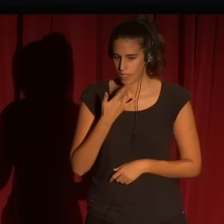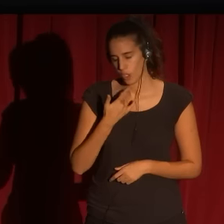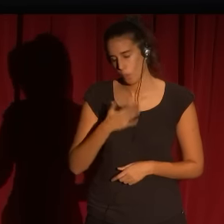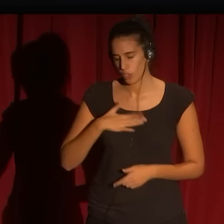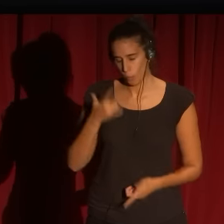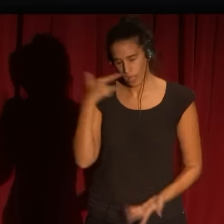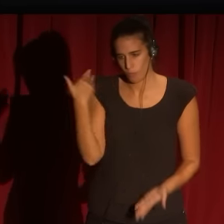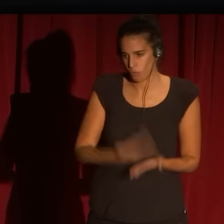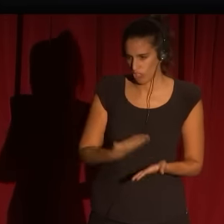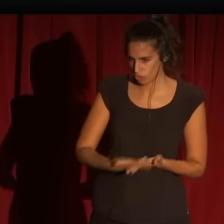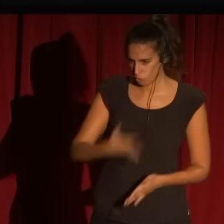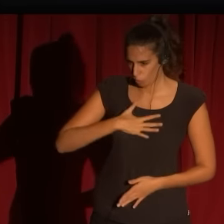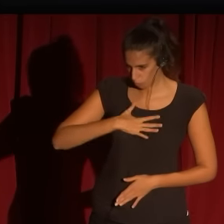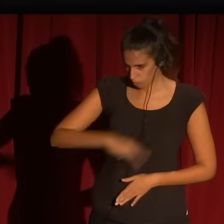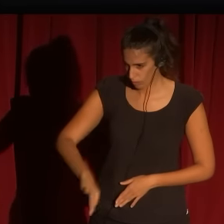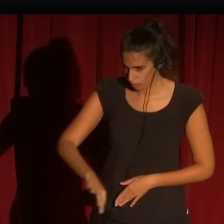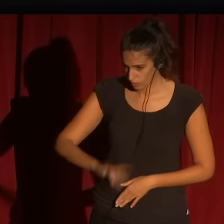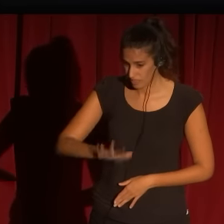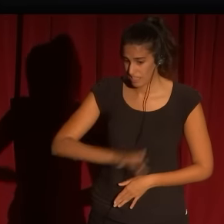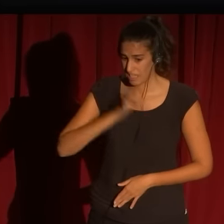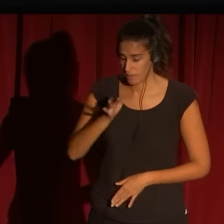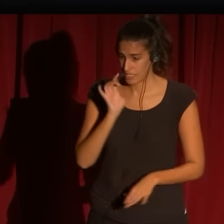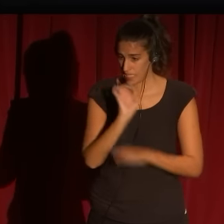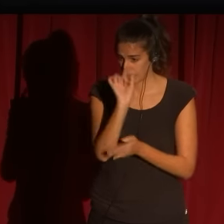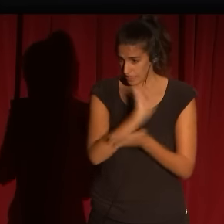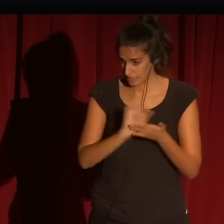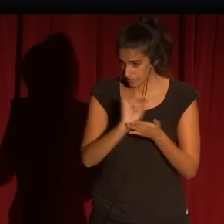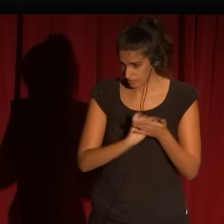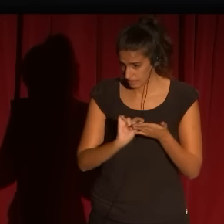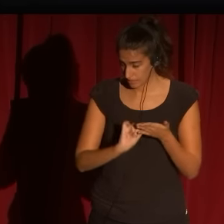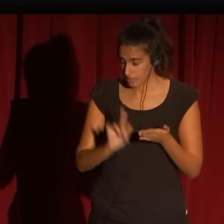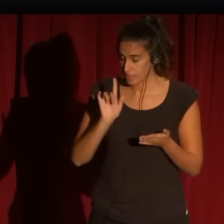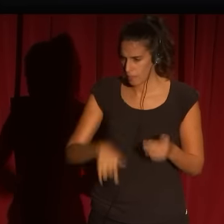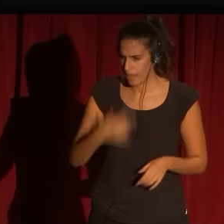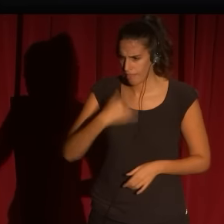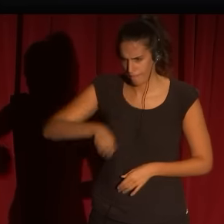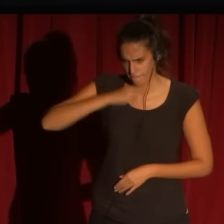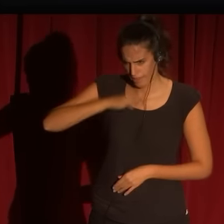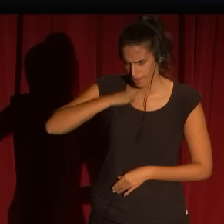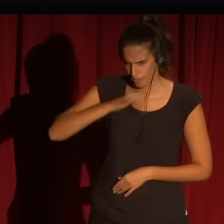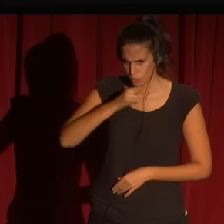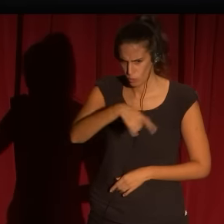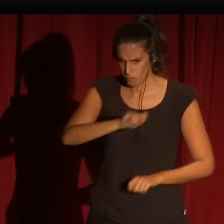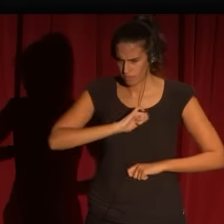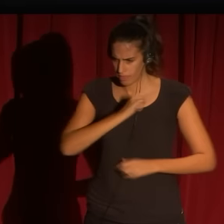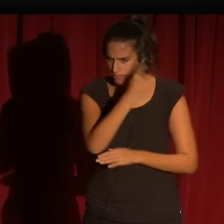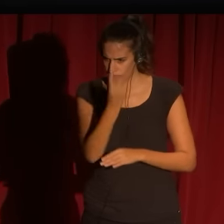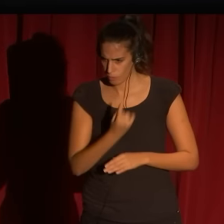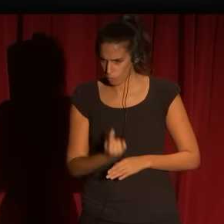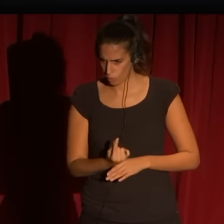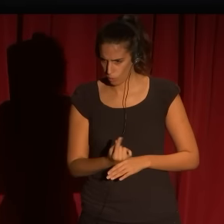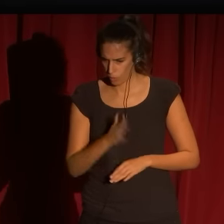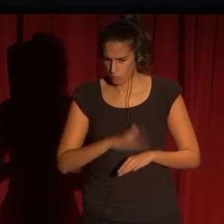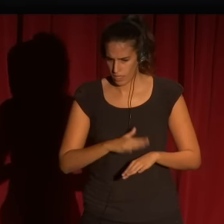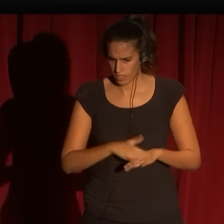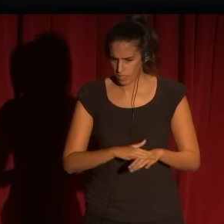son capaces y al margen de decirle también en la misma carta enfadada que por qué le ha dado un dibujo que él le había entregado para